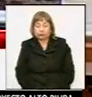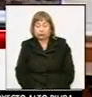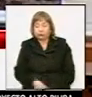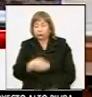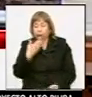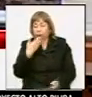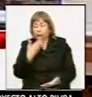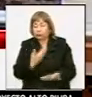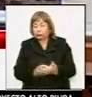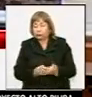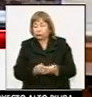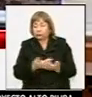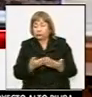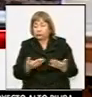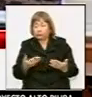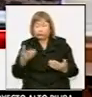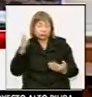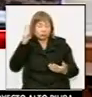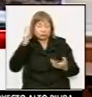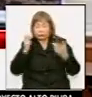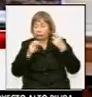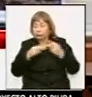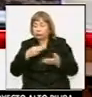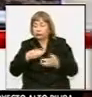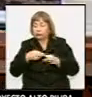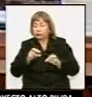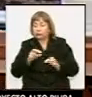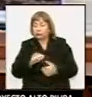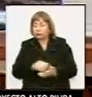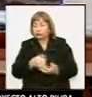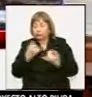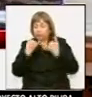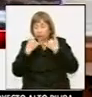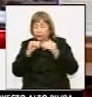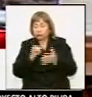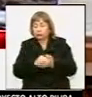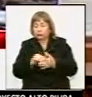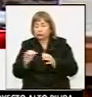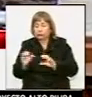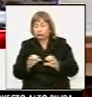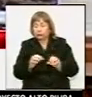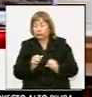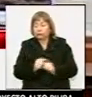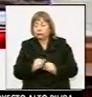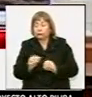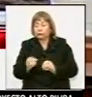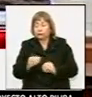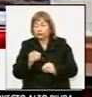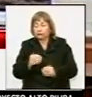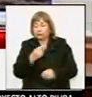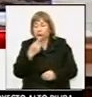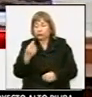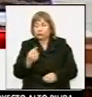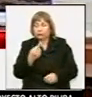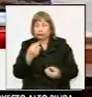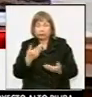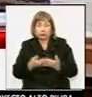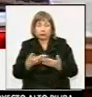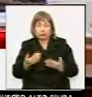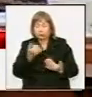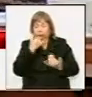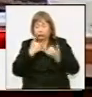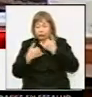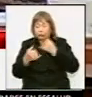muchísimas gracias a cada uno de ustedes por escucharme y por permitirme informarle de las acciones que estamos desplegando, no solamente ante esta